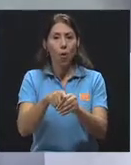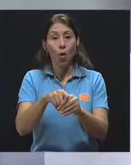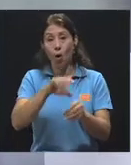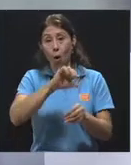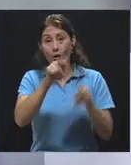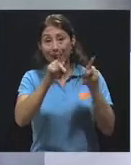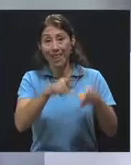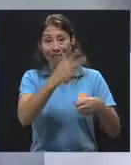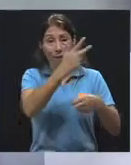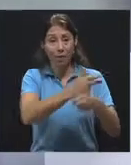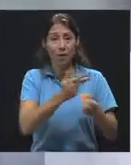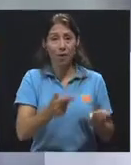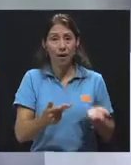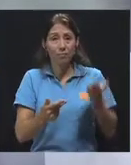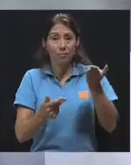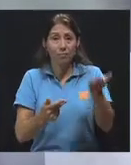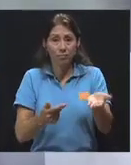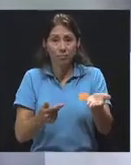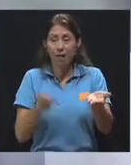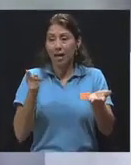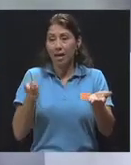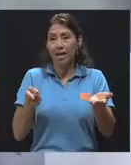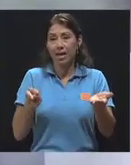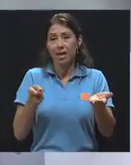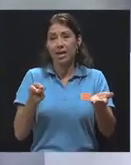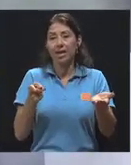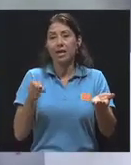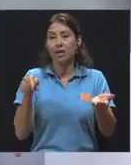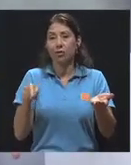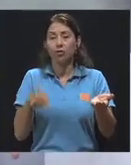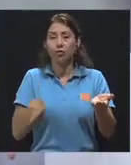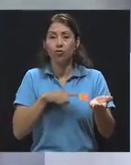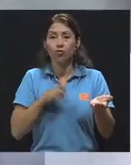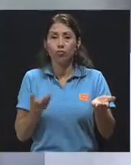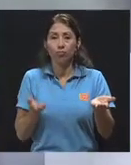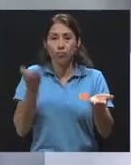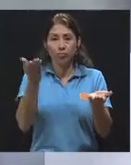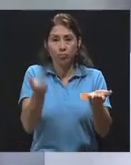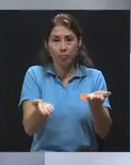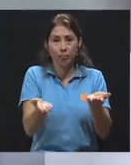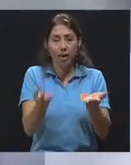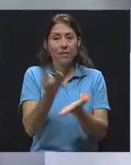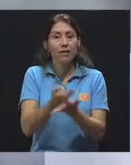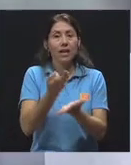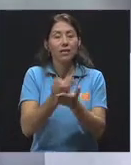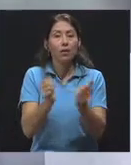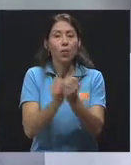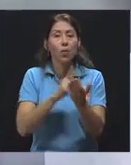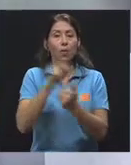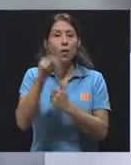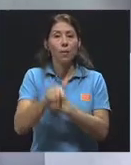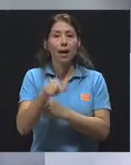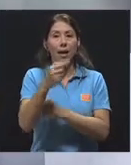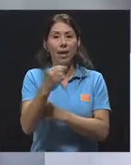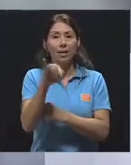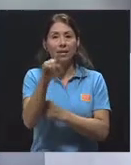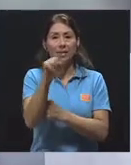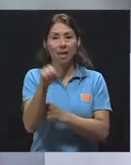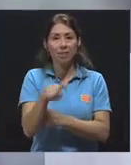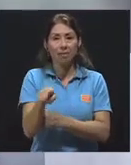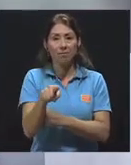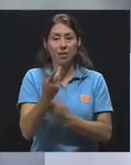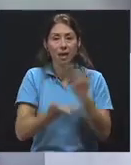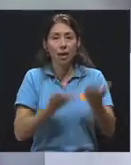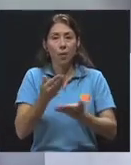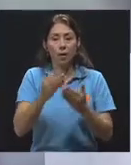es contraparte de otra gente en Guatemala, de Estudio C de Carlos Argüello, y que es financiado por un programa de la GIZ,